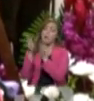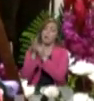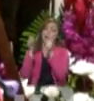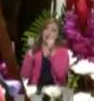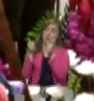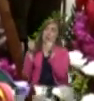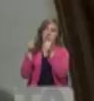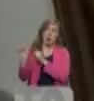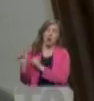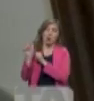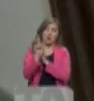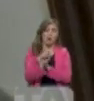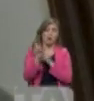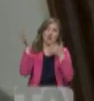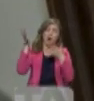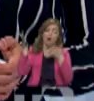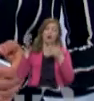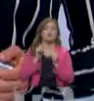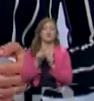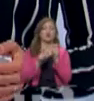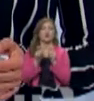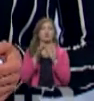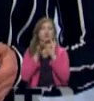su contribución al país.